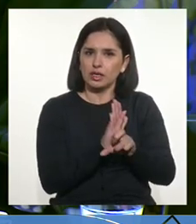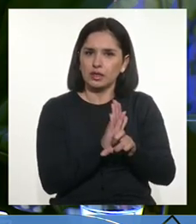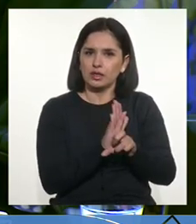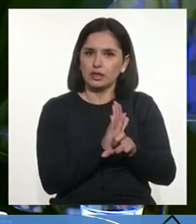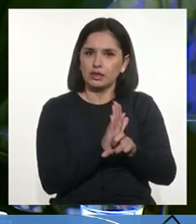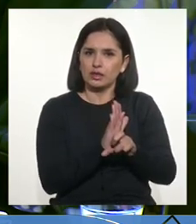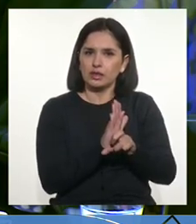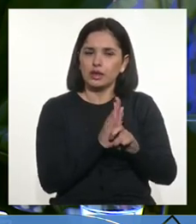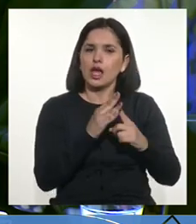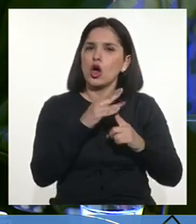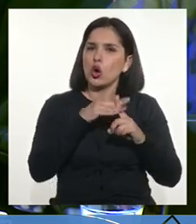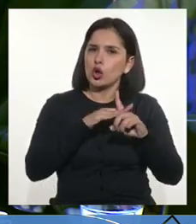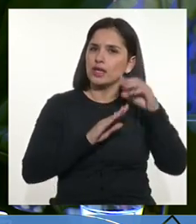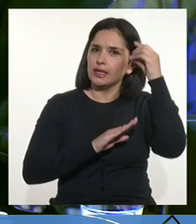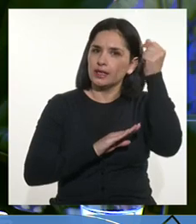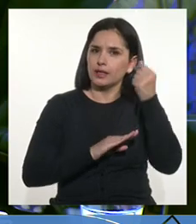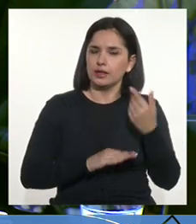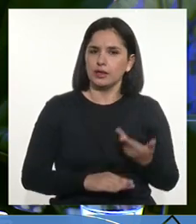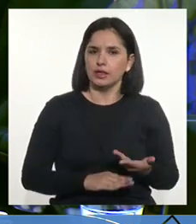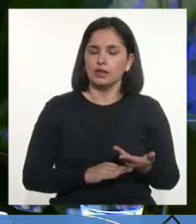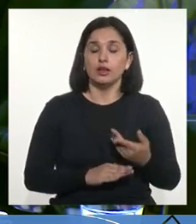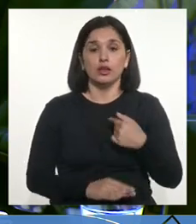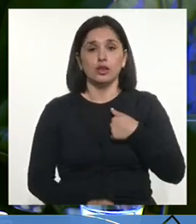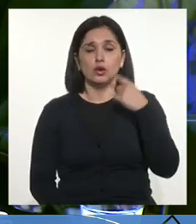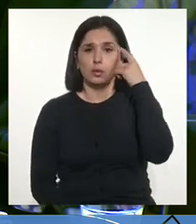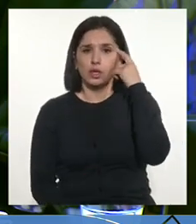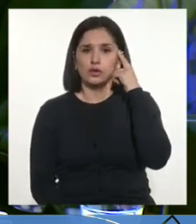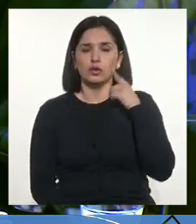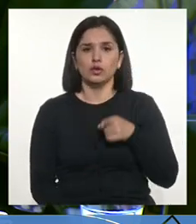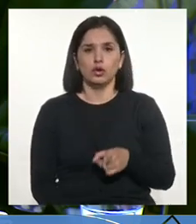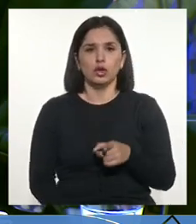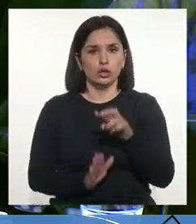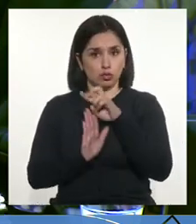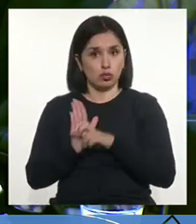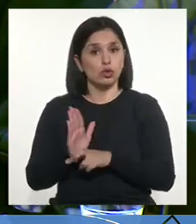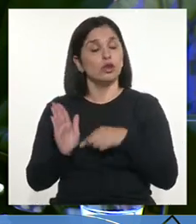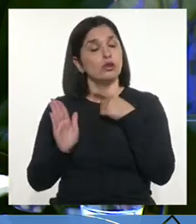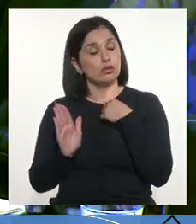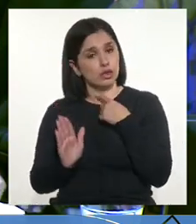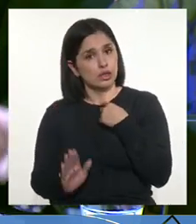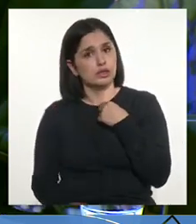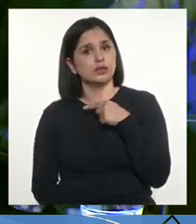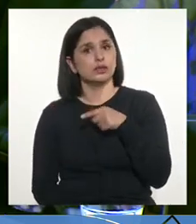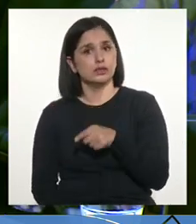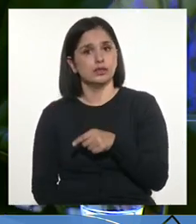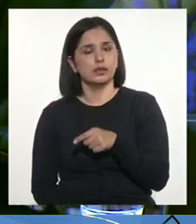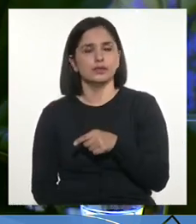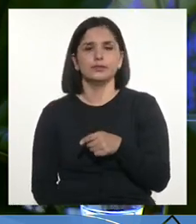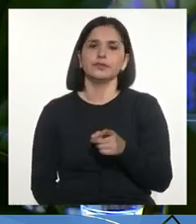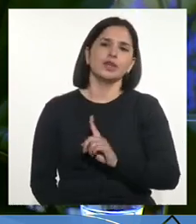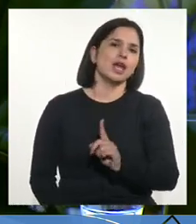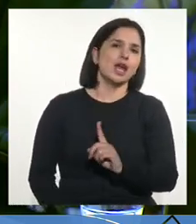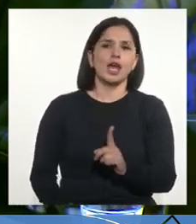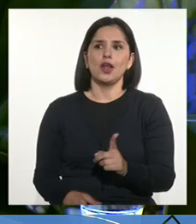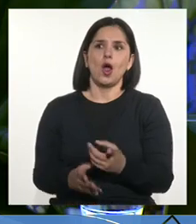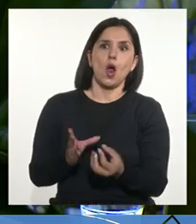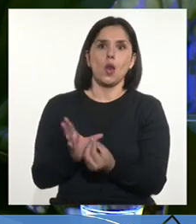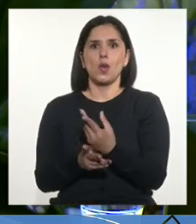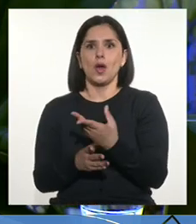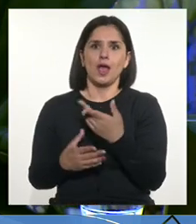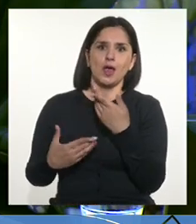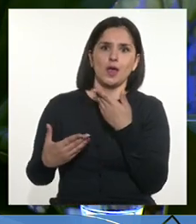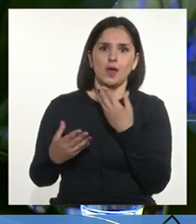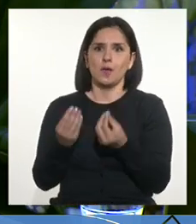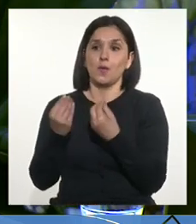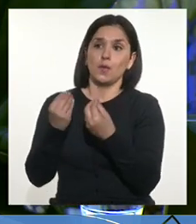la idea matriz del mismo a mí me parece que es un proyecto interesante a ver no es la panacea pero de